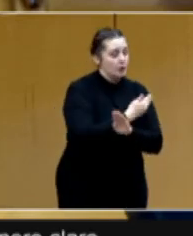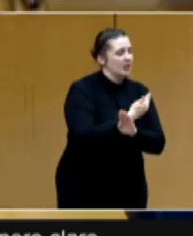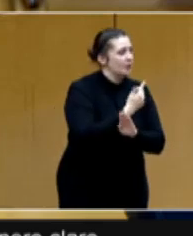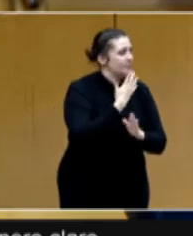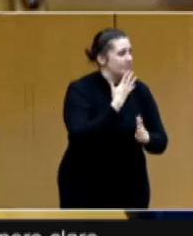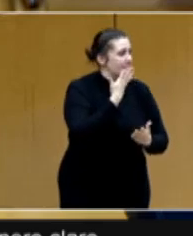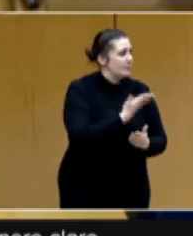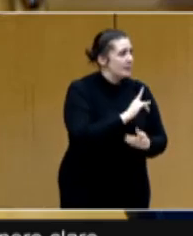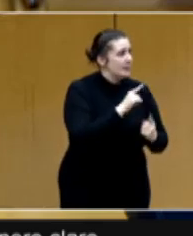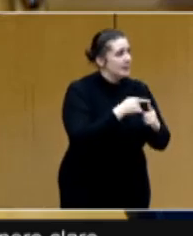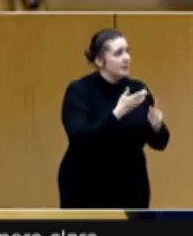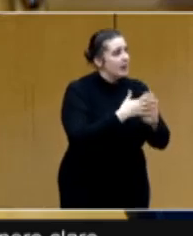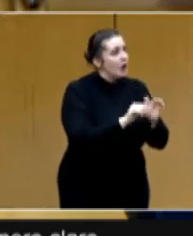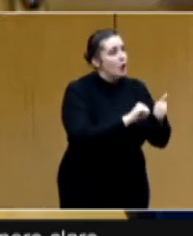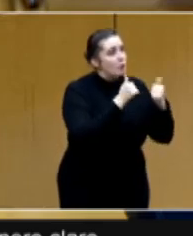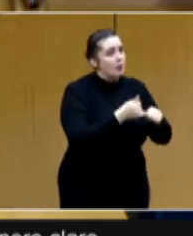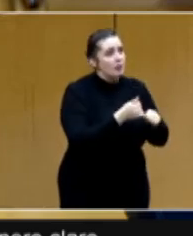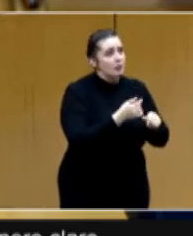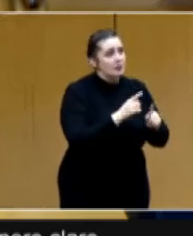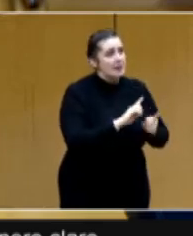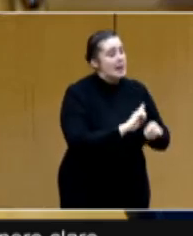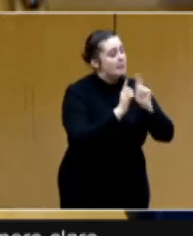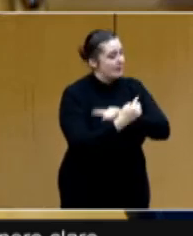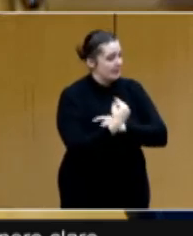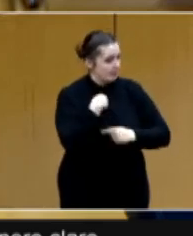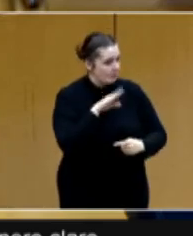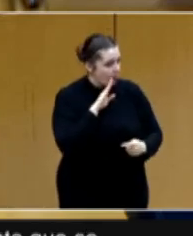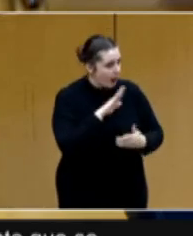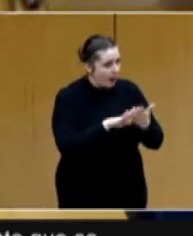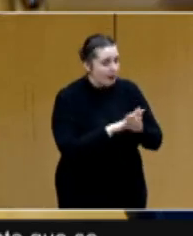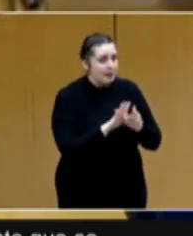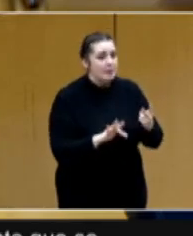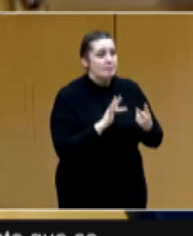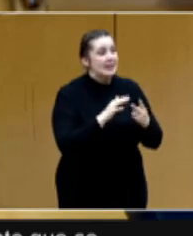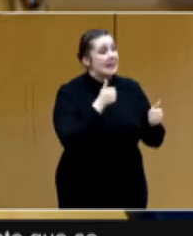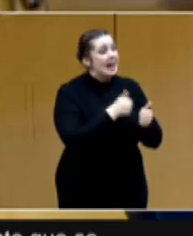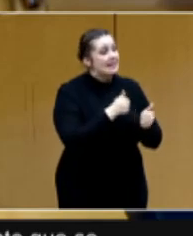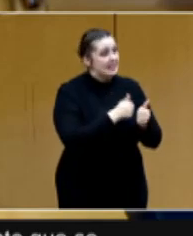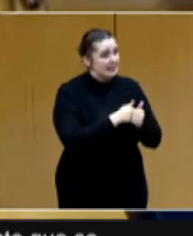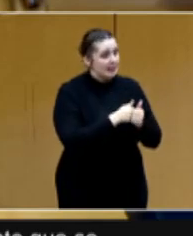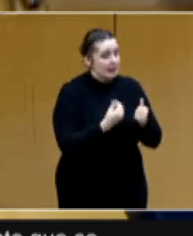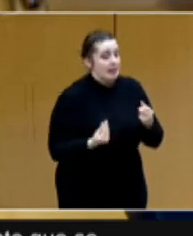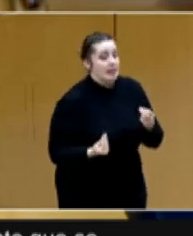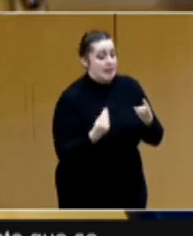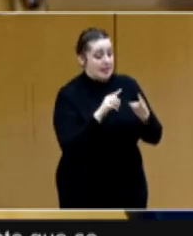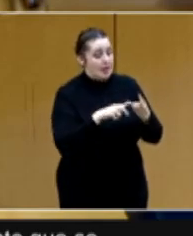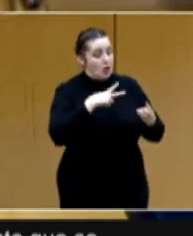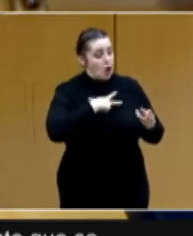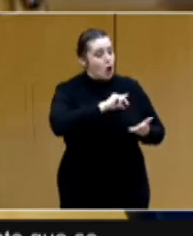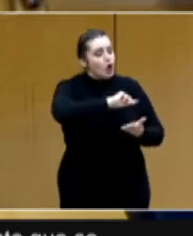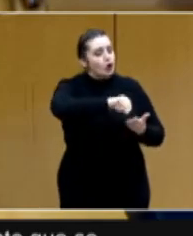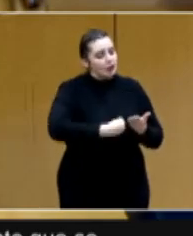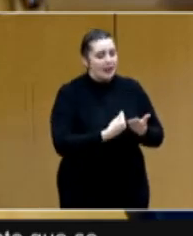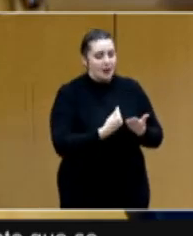fijar las modalidades diversas como aquí se apuntaba de tipos de asistencia el hecho de que el notario se le marca un procedimiento